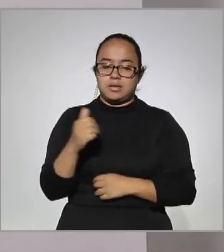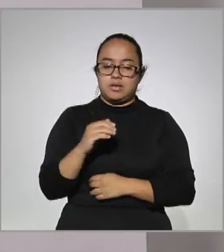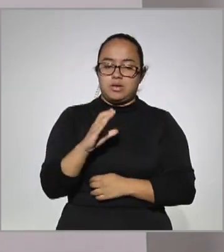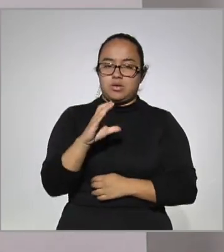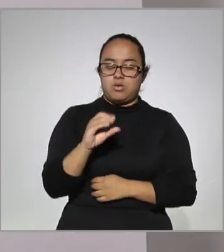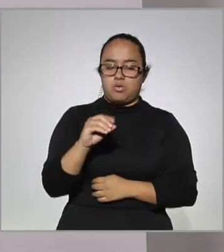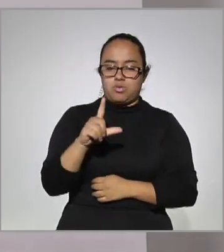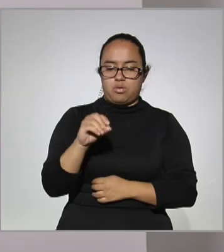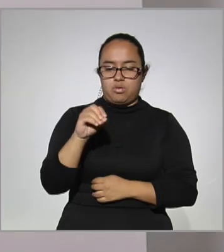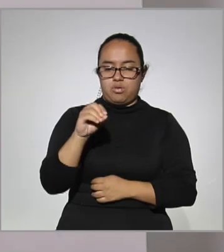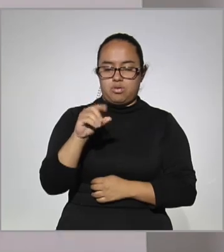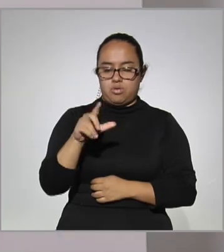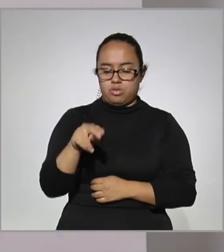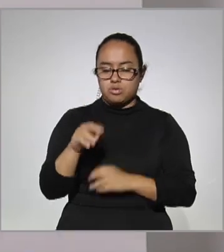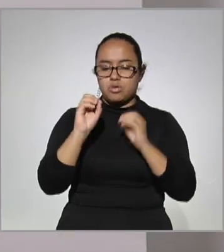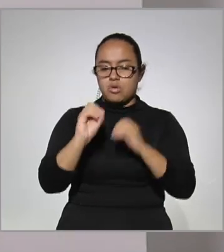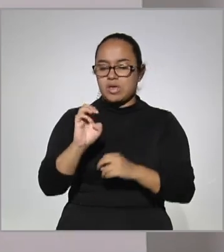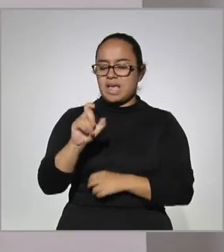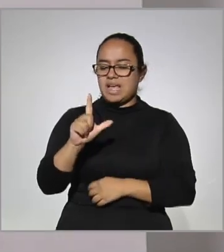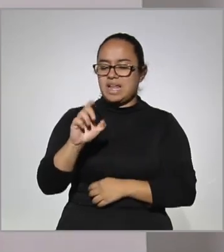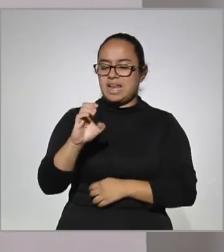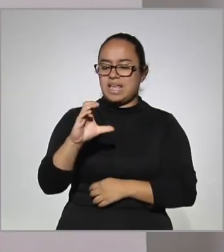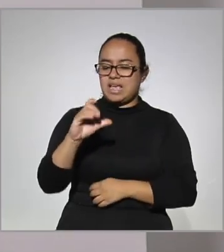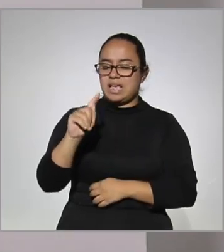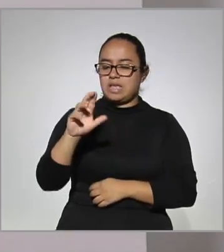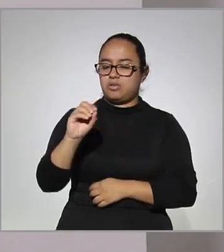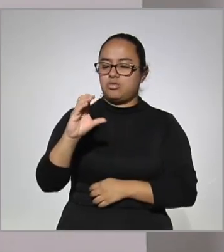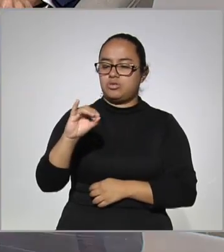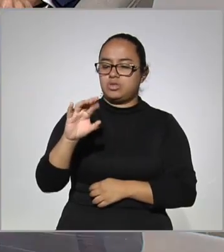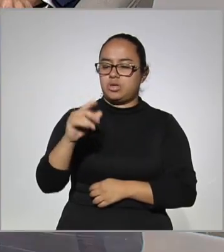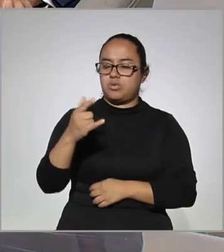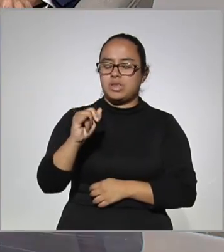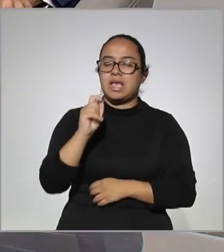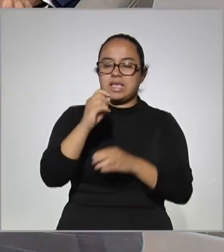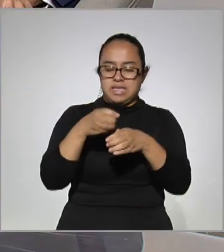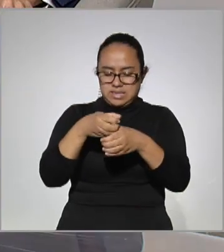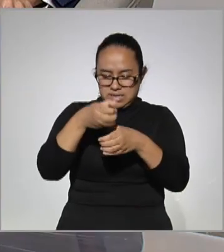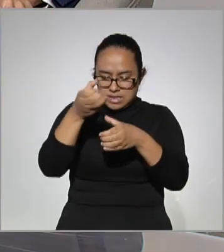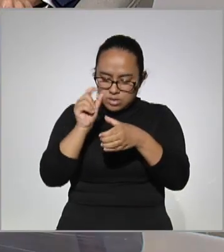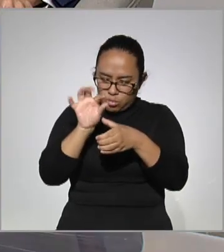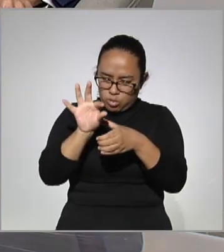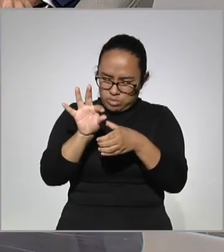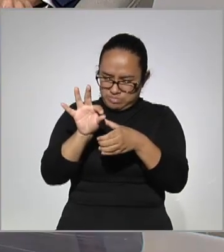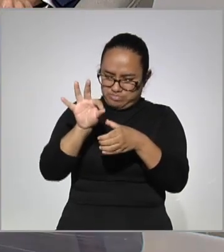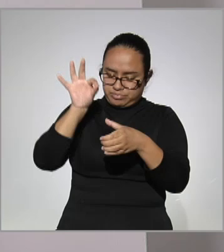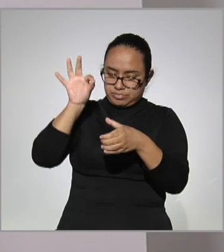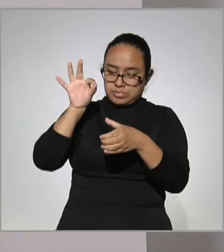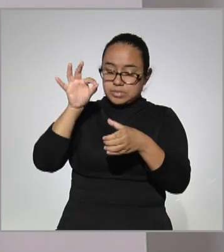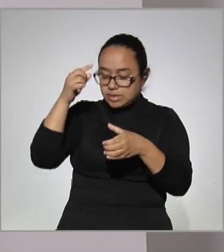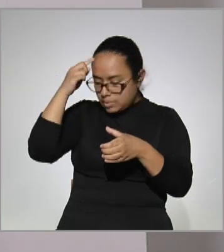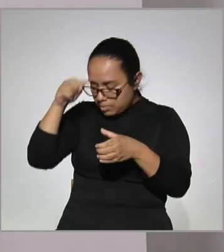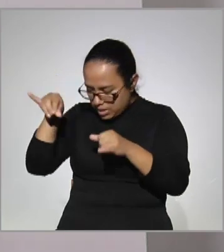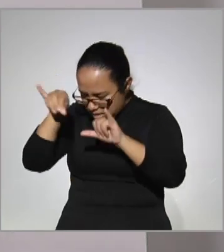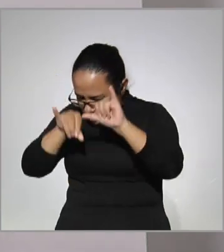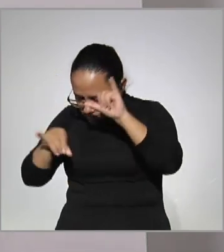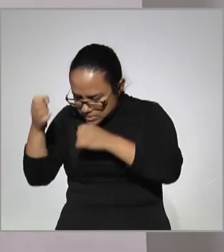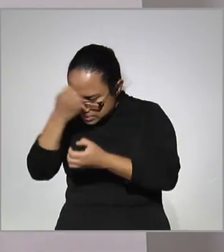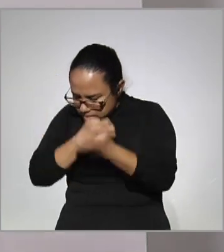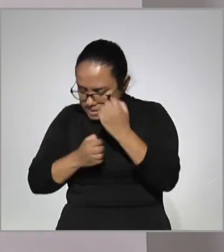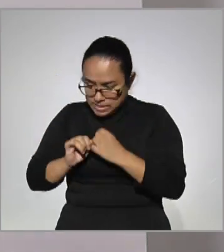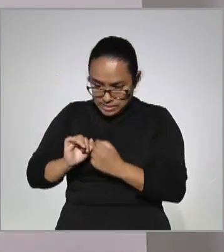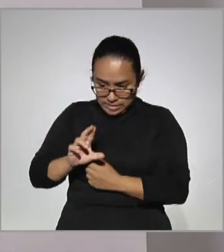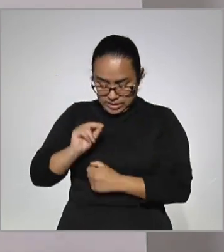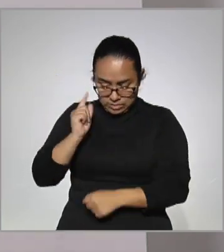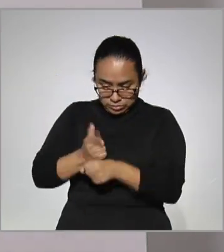ya hemos hablado, o electrocirugía, que es cuando quitamos un cachito de cuello y ahí es tanto para corroborar el diagnóstico como